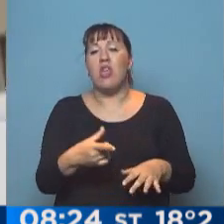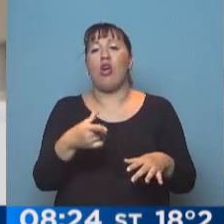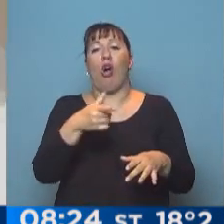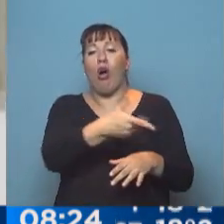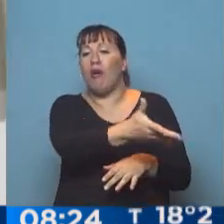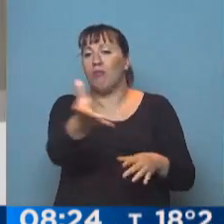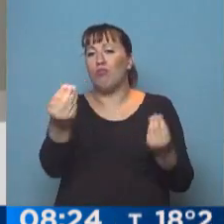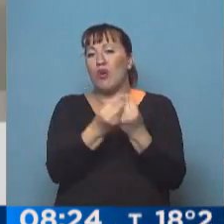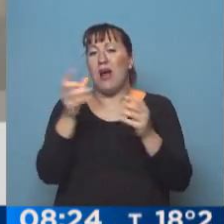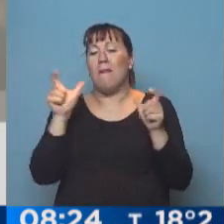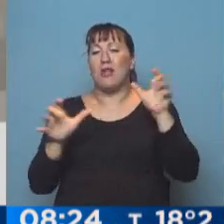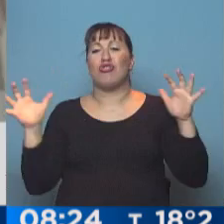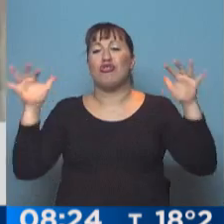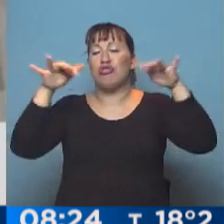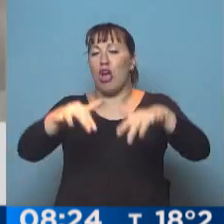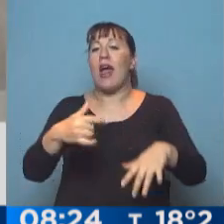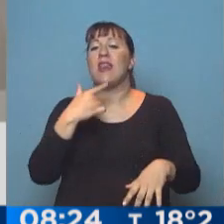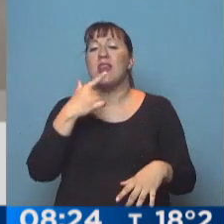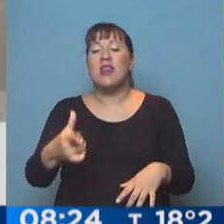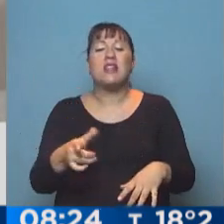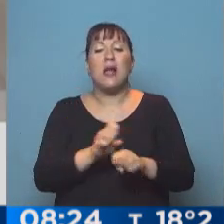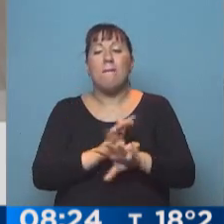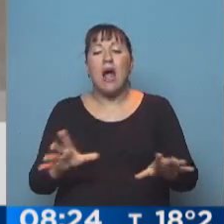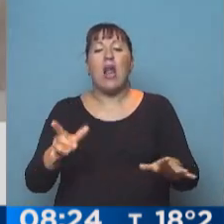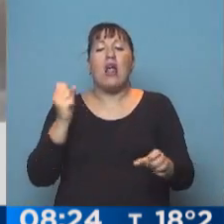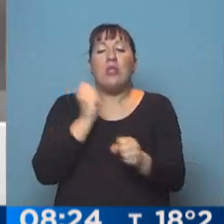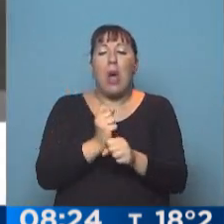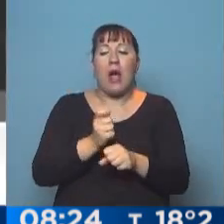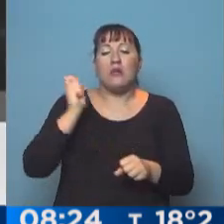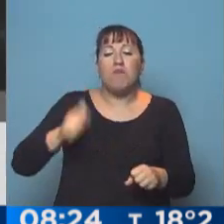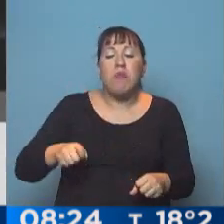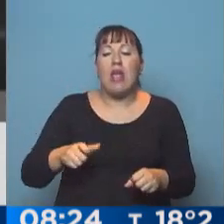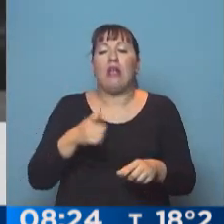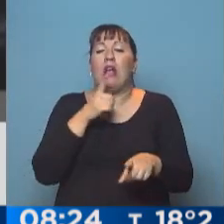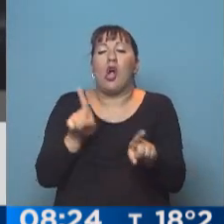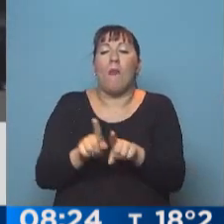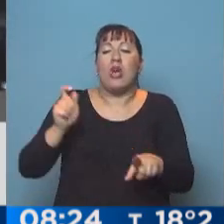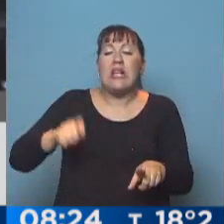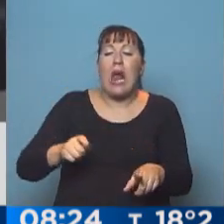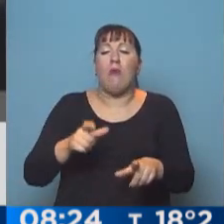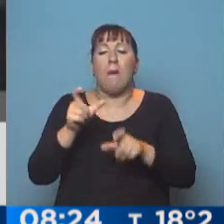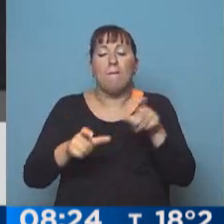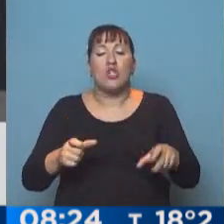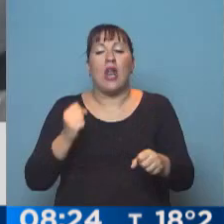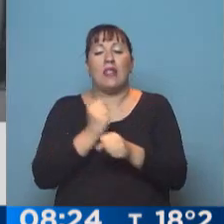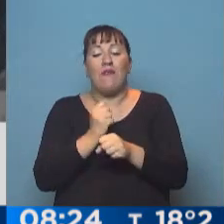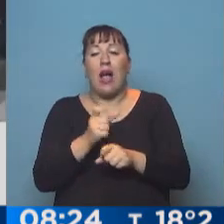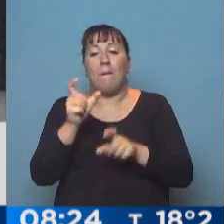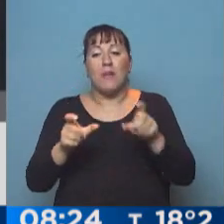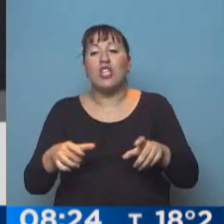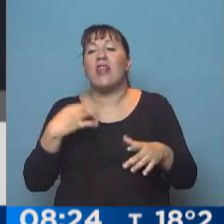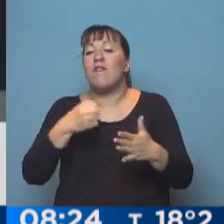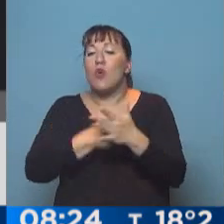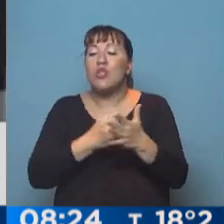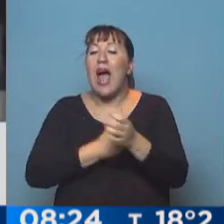miles de personas que lo acompañaron dijo es una tragedia la explotación del trabajo humano y sus condiciones de vida la vida de cada comunidad requiere que luchemos